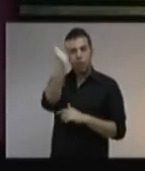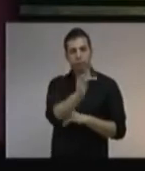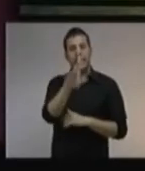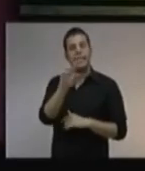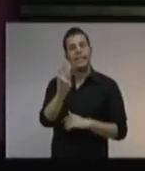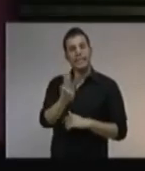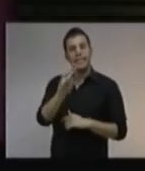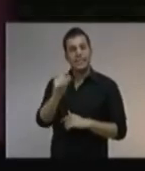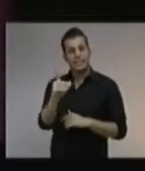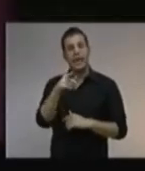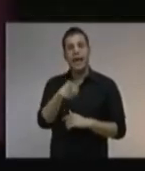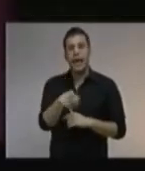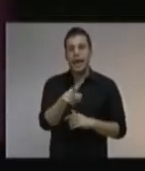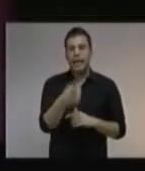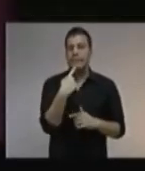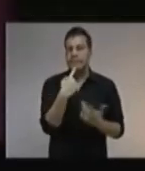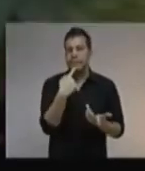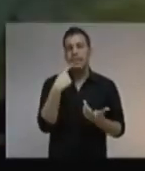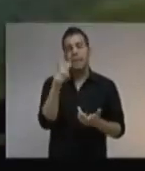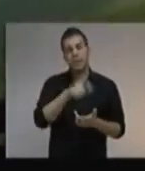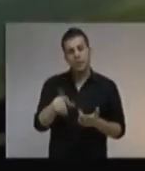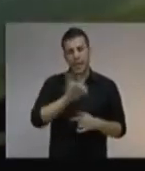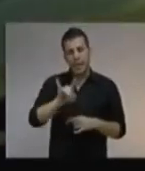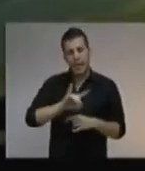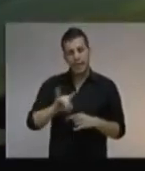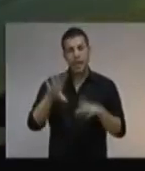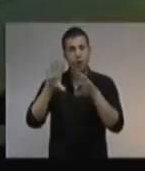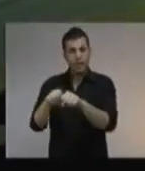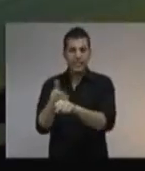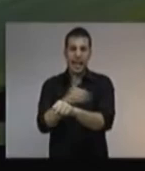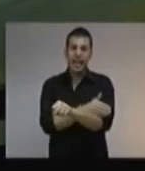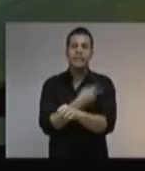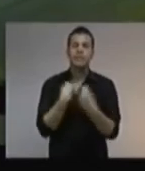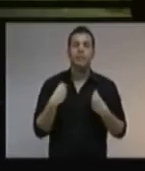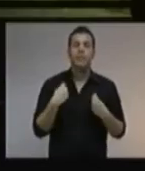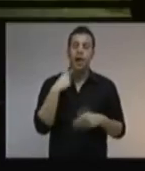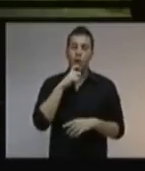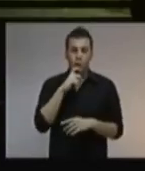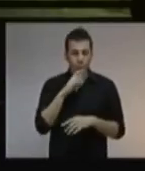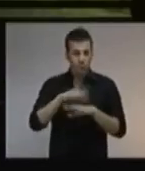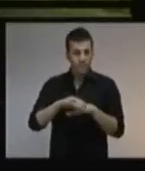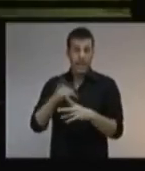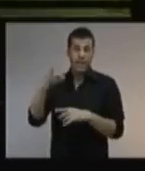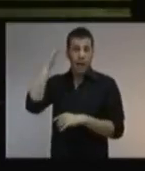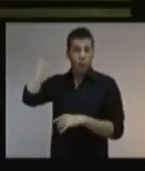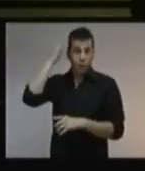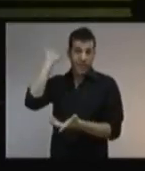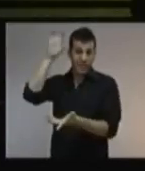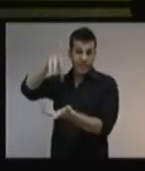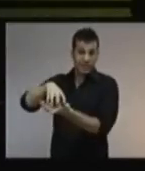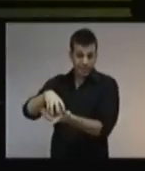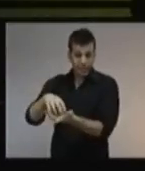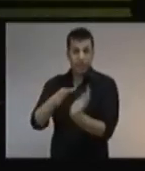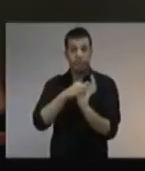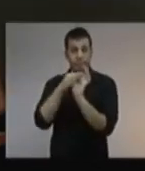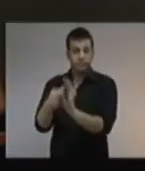recrea la forma de vida de los antiguos canarios en los momentos previos a la conquista por la corona de Castilla. Después se pasa a